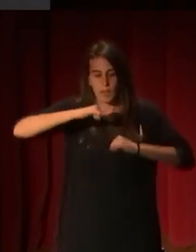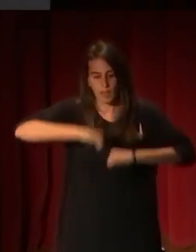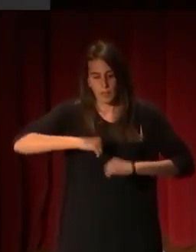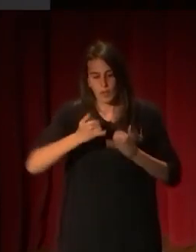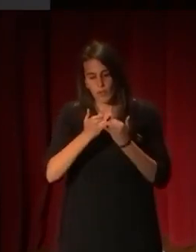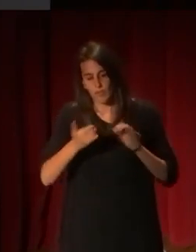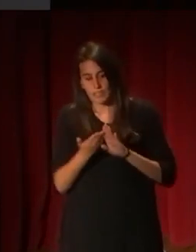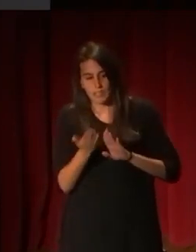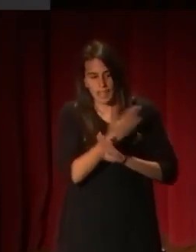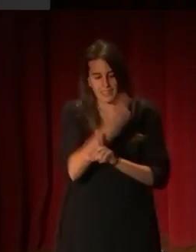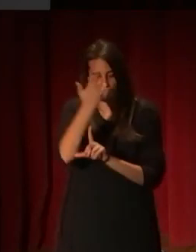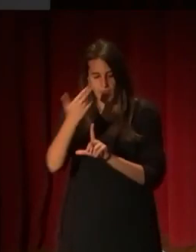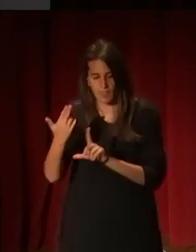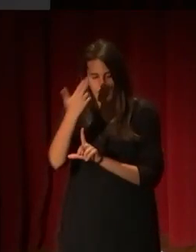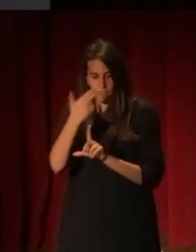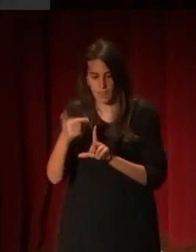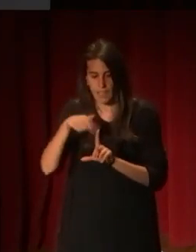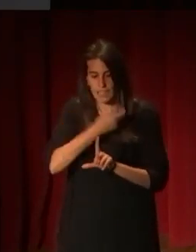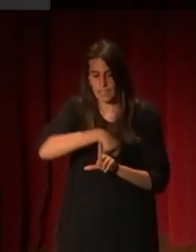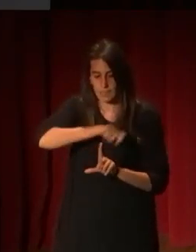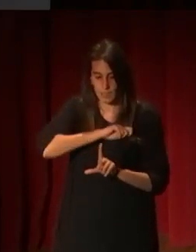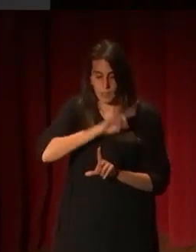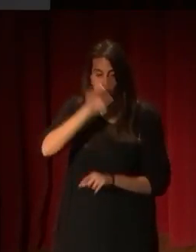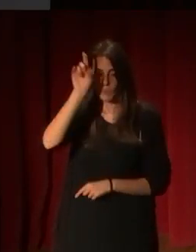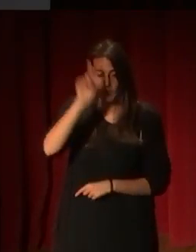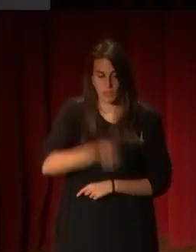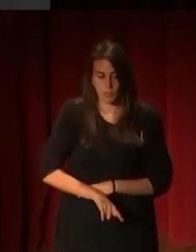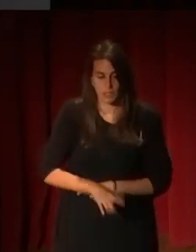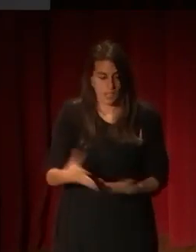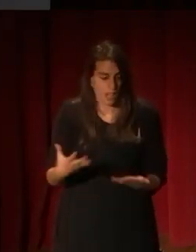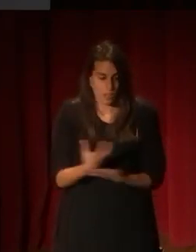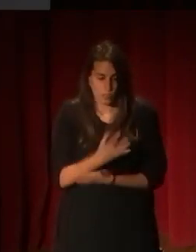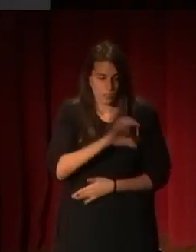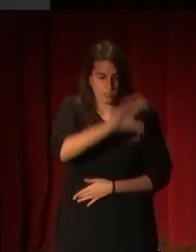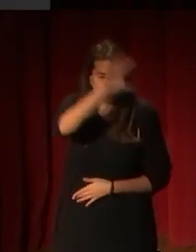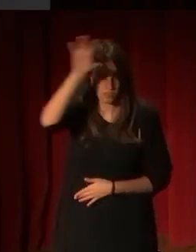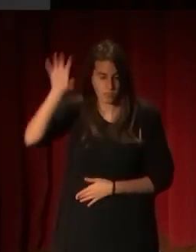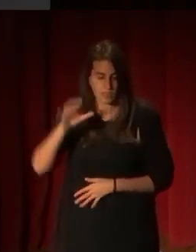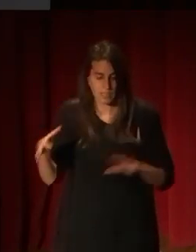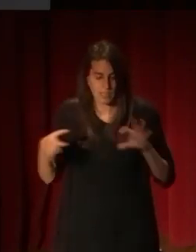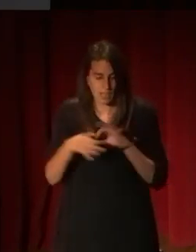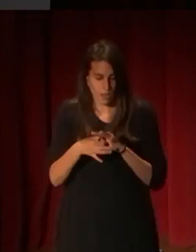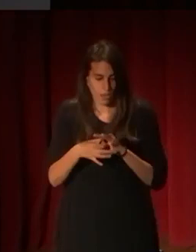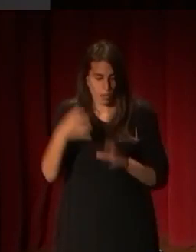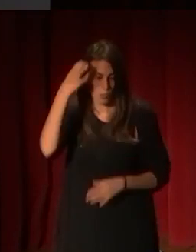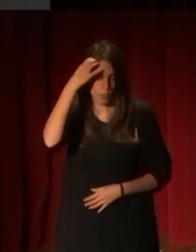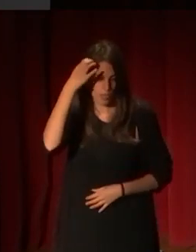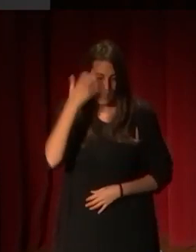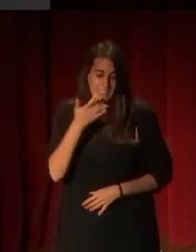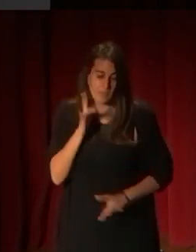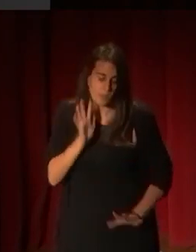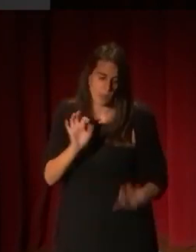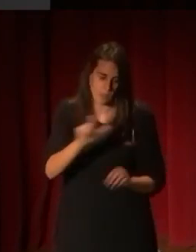fiestas taurinas no solamente aquí en españa sino en todos los confines de la monarquía hispánica especialmente en italia